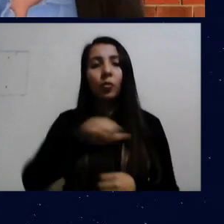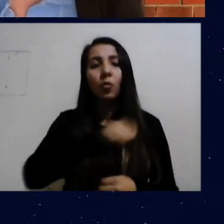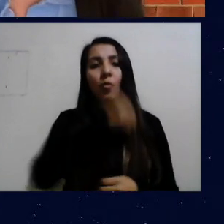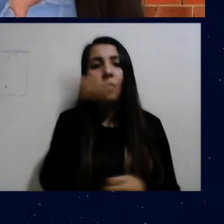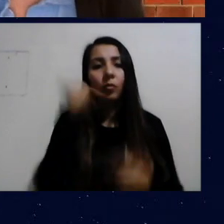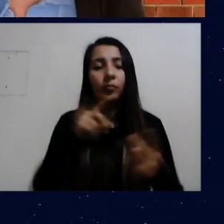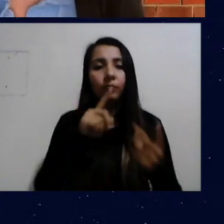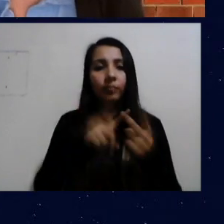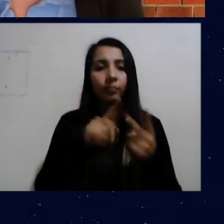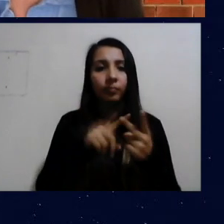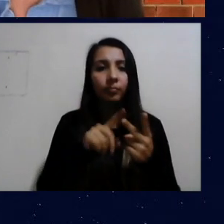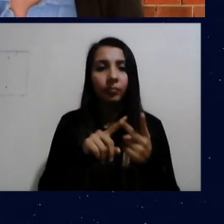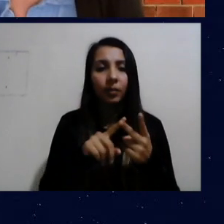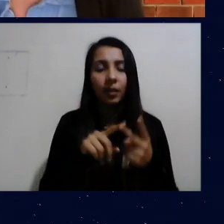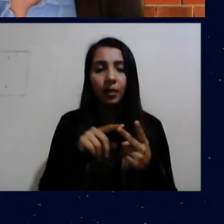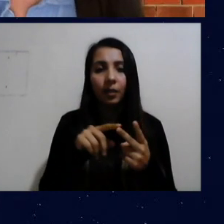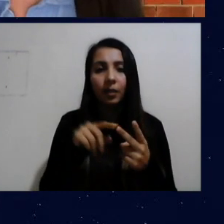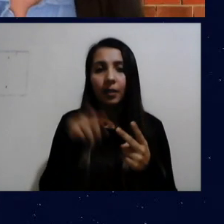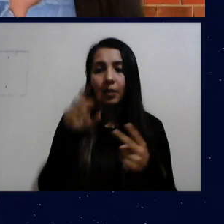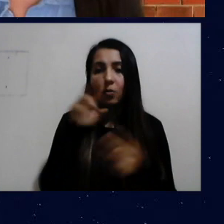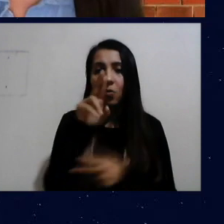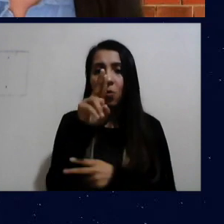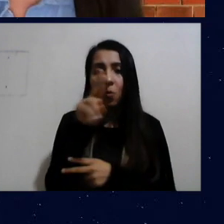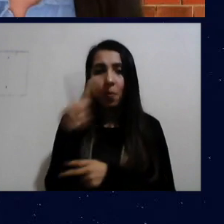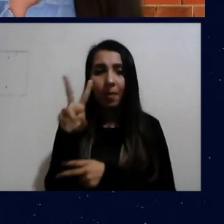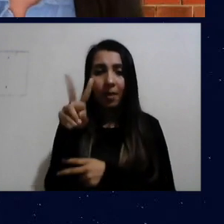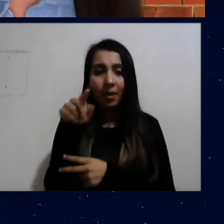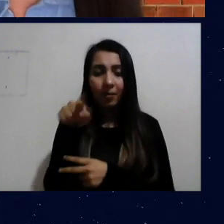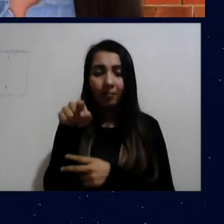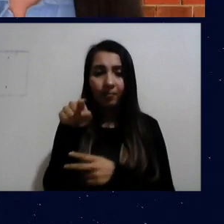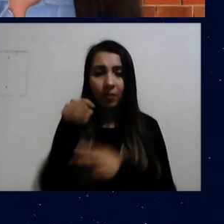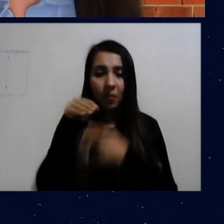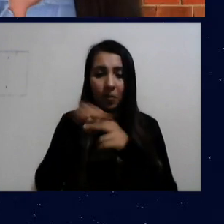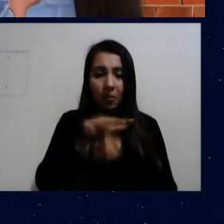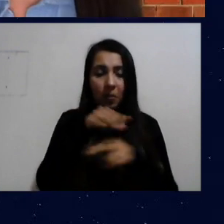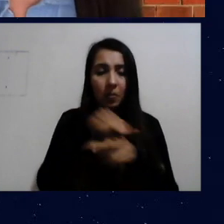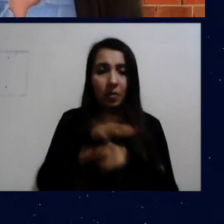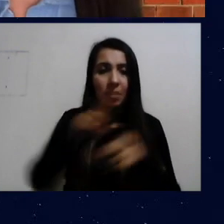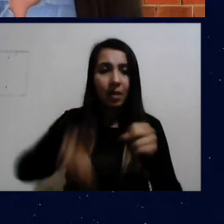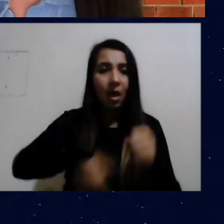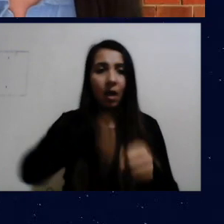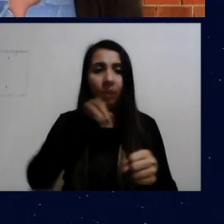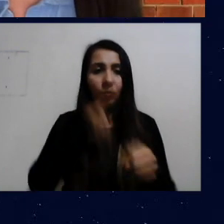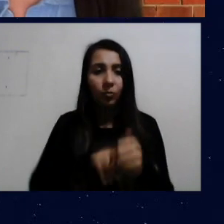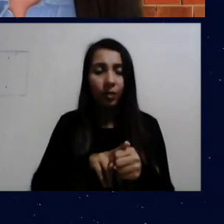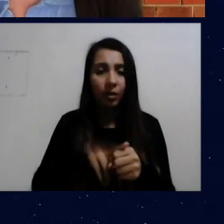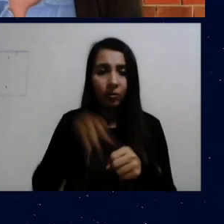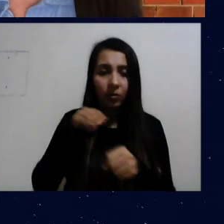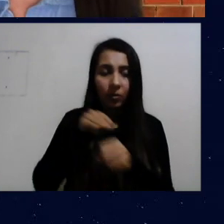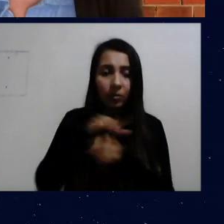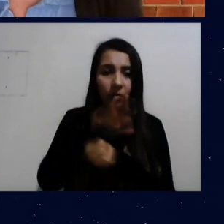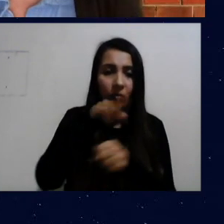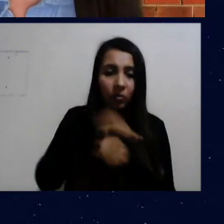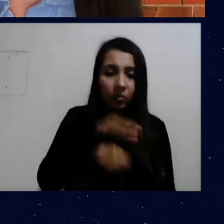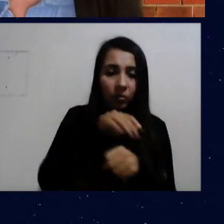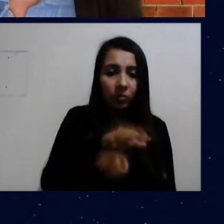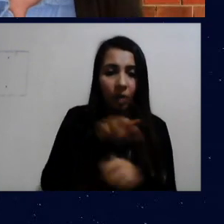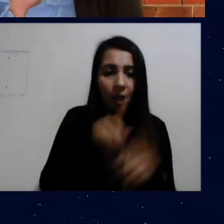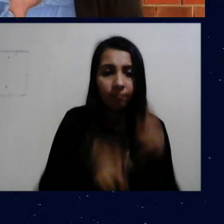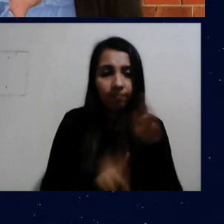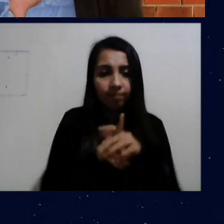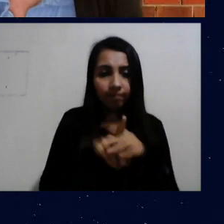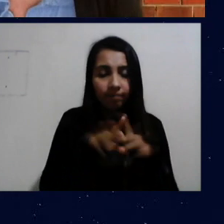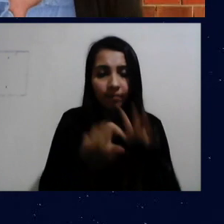manera natural o excitada por la radiación de su estrella. Entonces, la detección